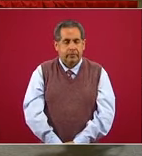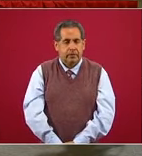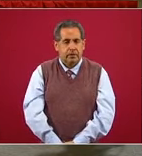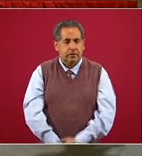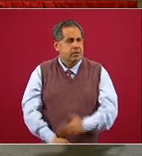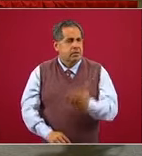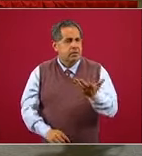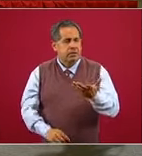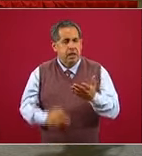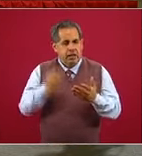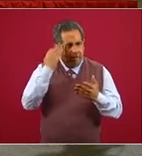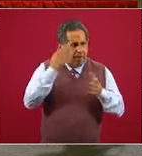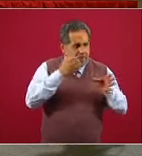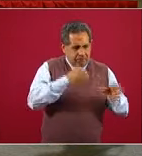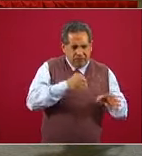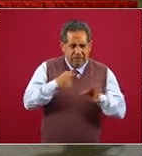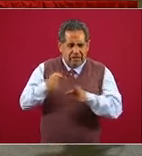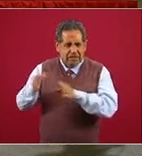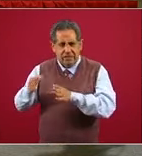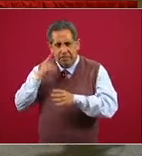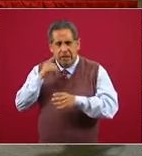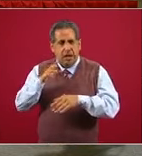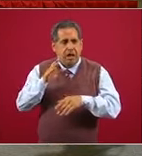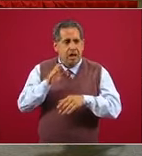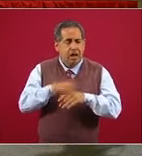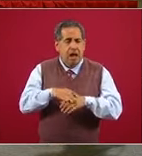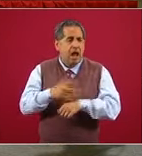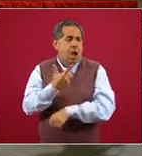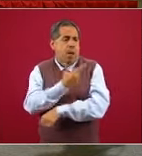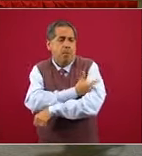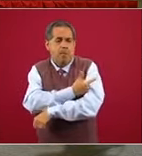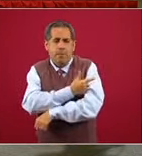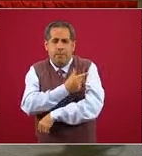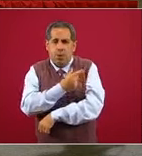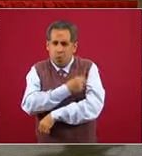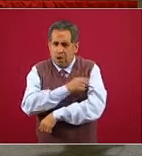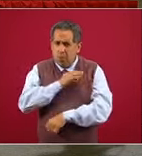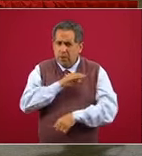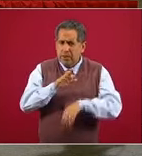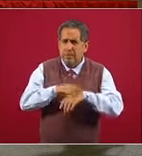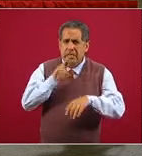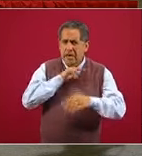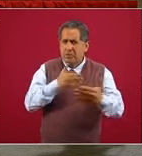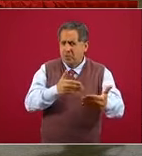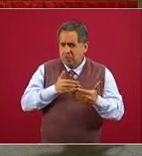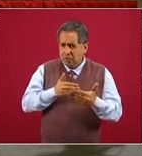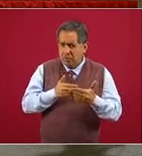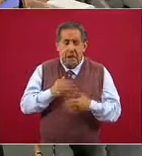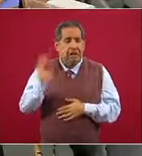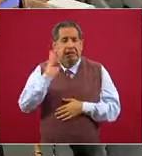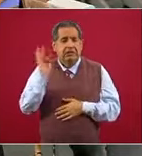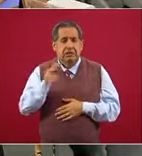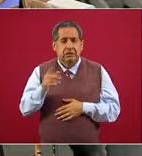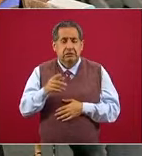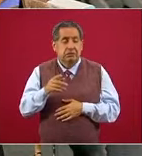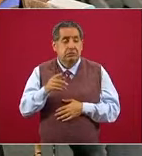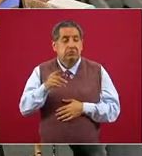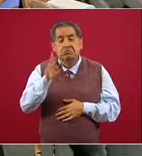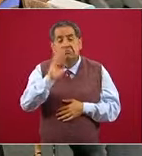O las fases de en adelantada que llevan las vacunas ya existentes, ¿pudiera llegarse la sorpresa de que ninguna de